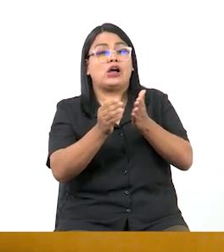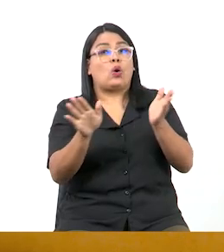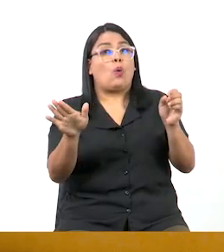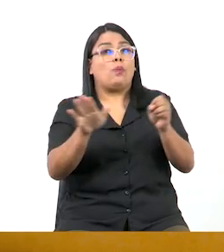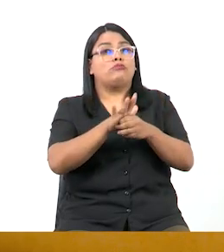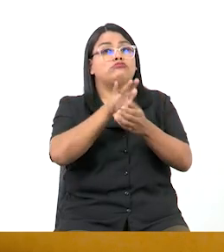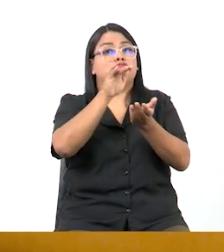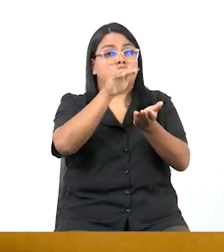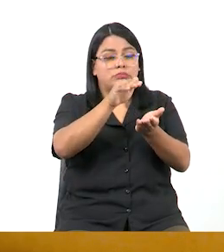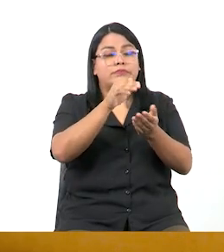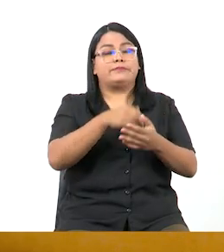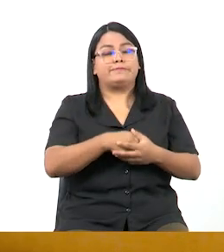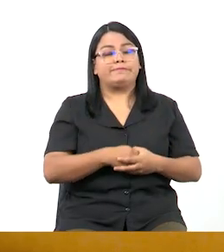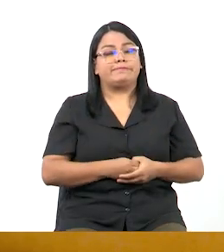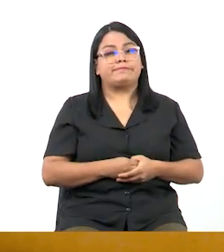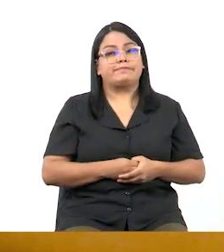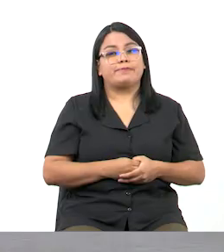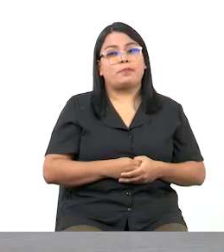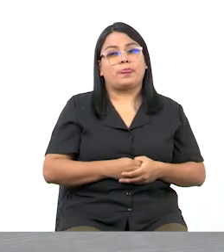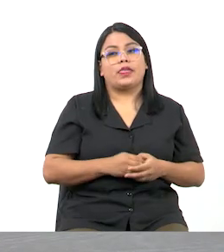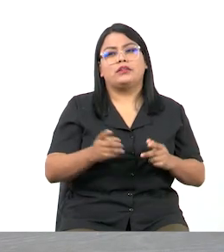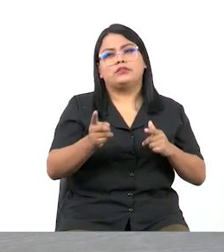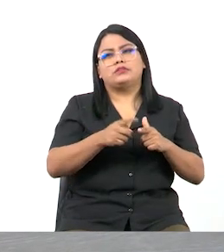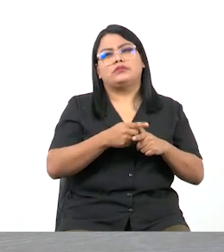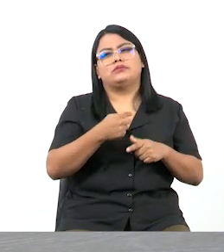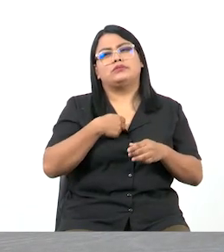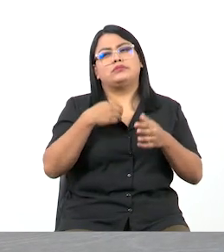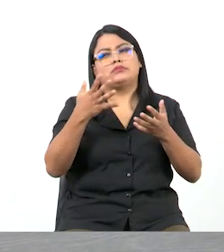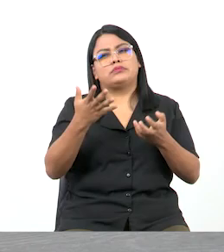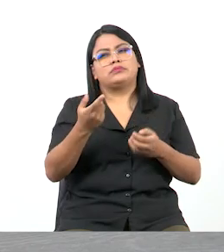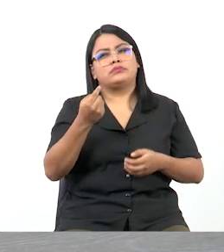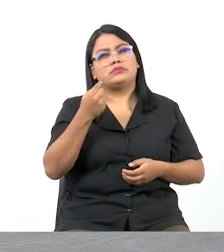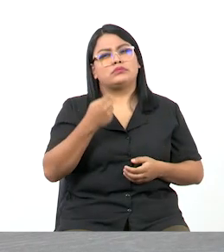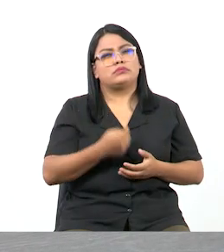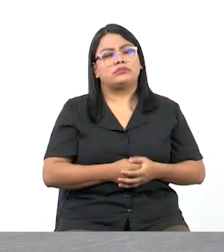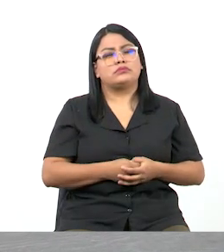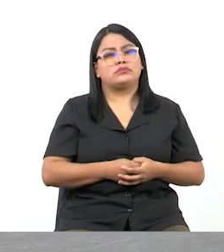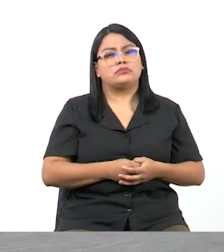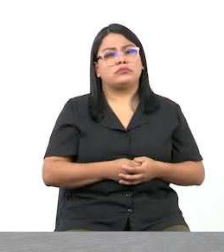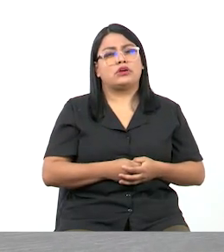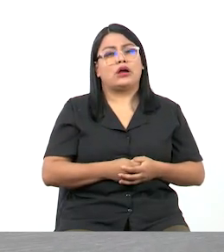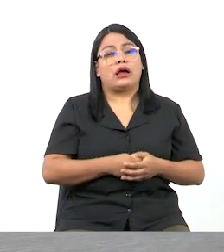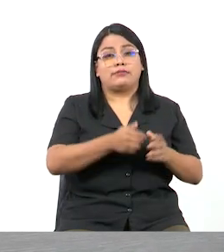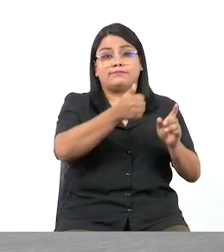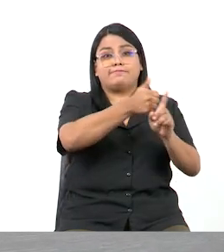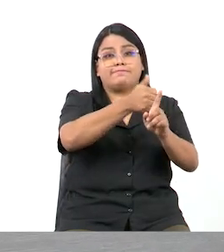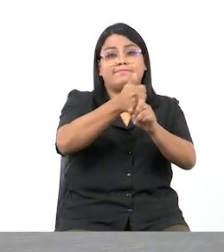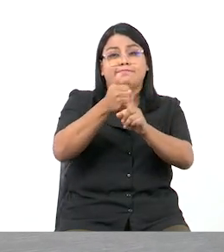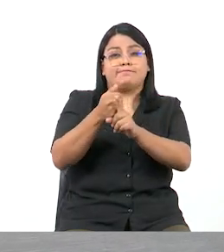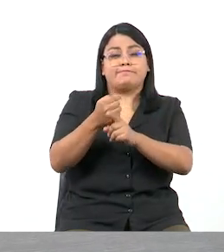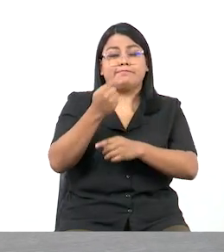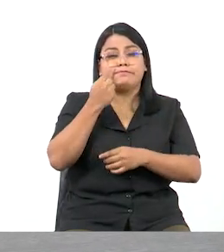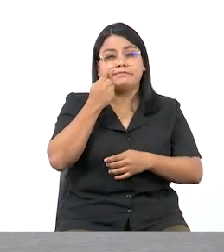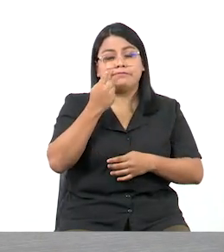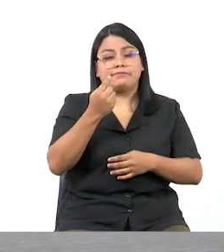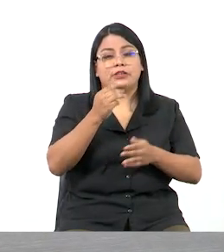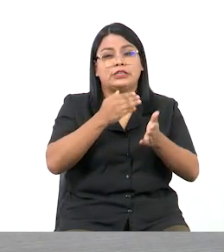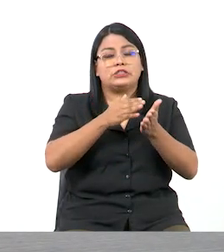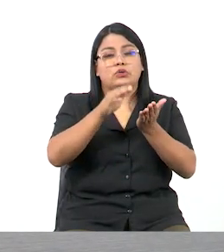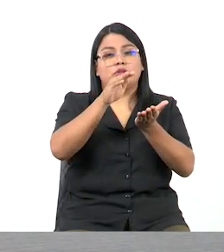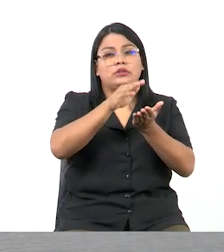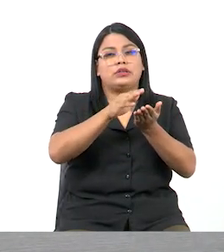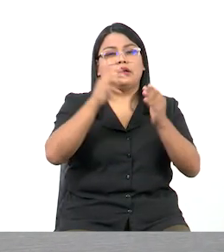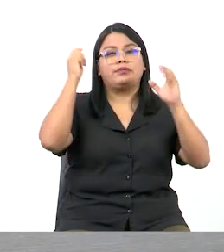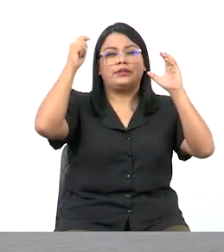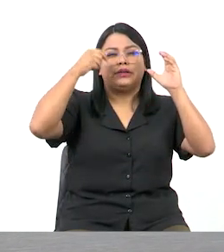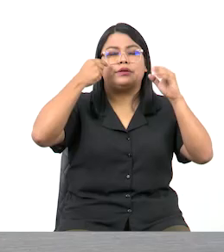qué vamos a encontrar en esta unidad. Por ello, quisiera que viéramos cada una de estas partes y que analizáramos más la entrada